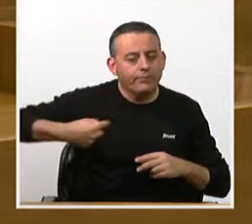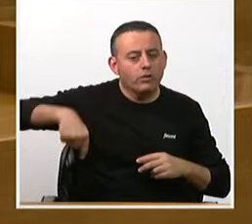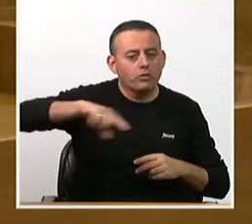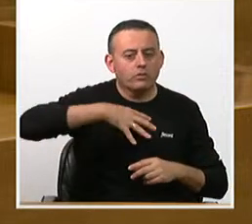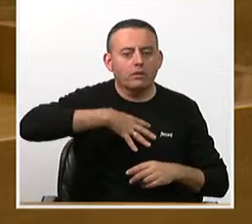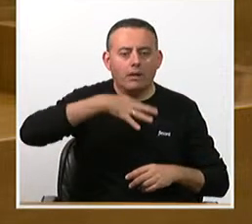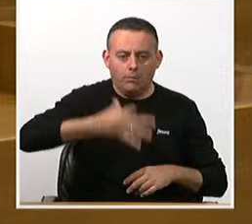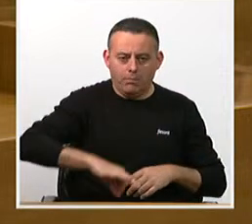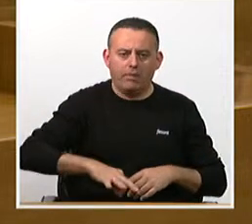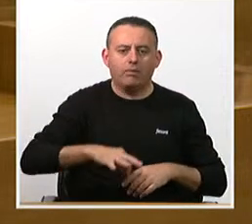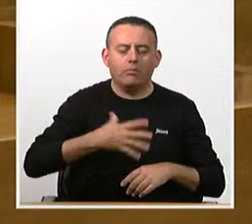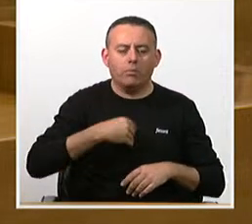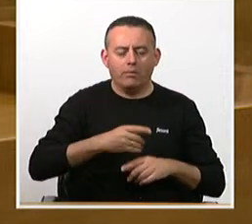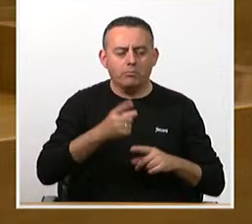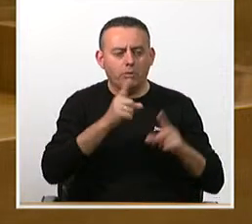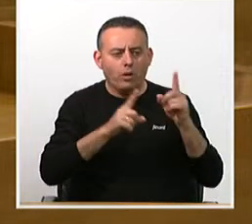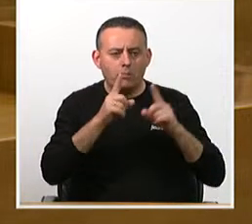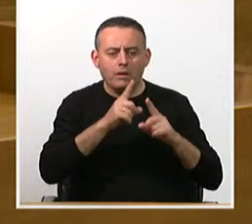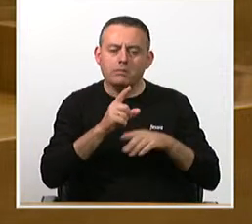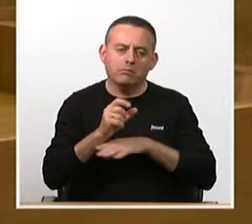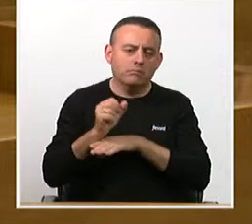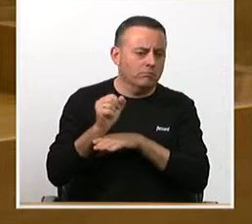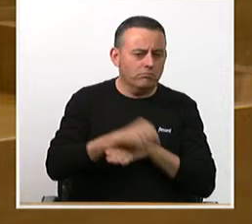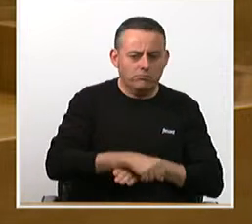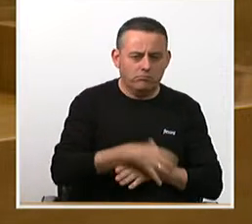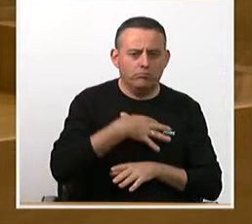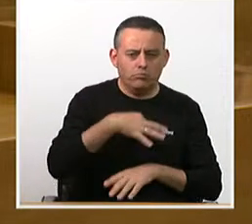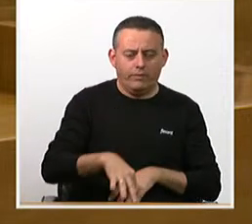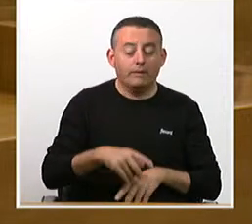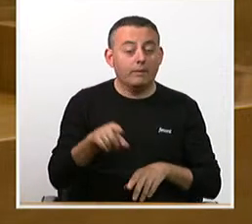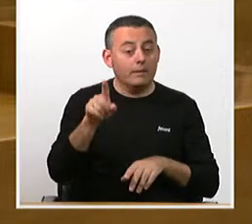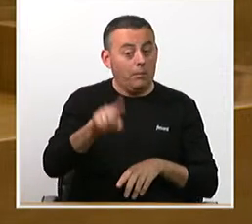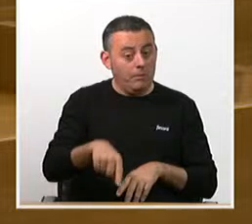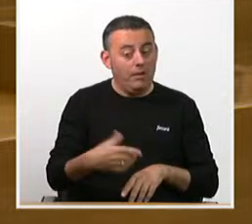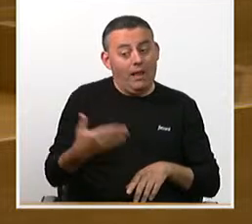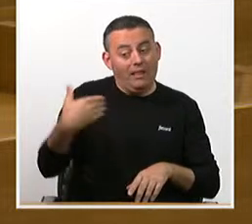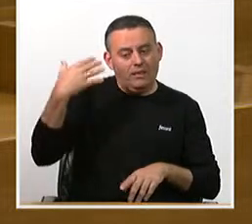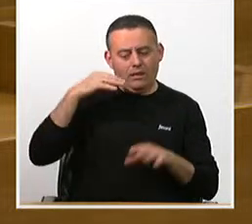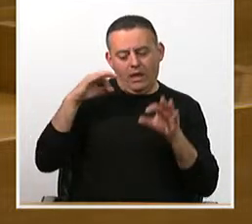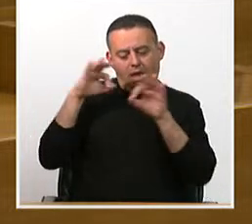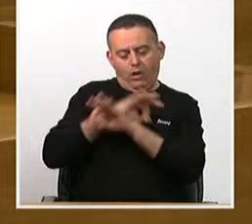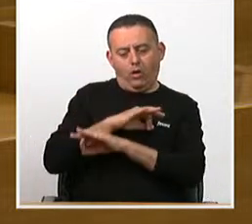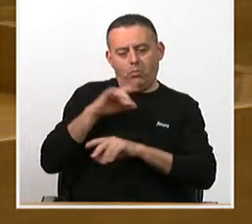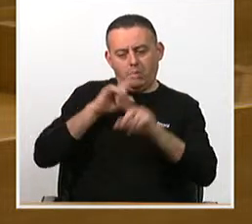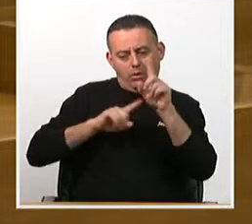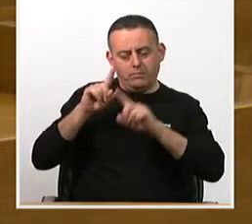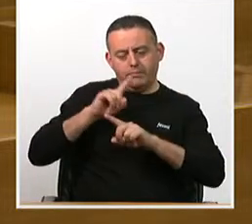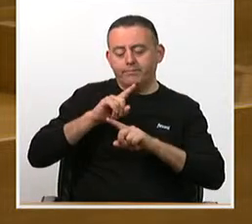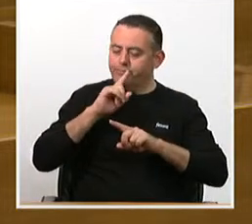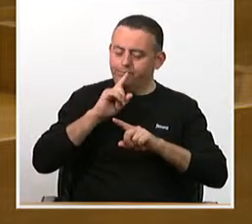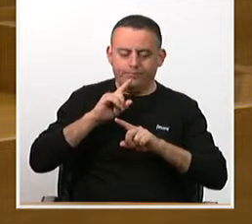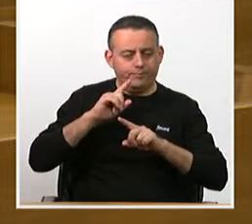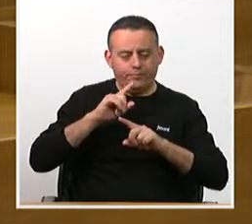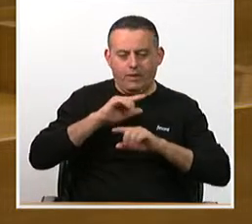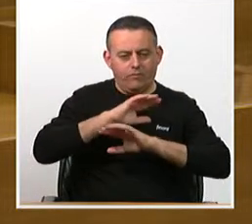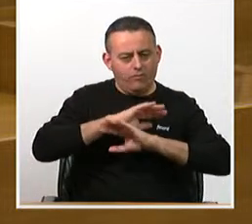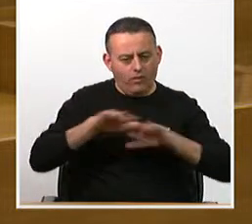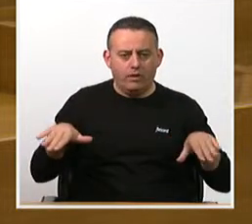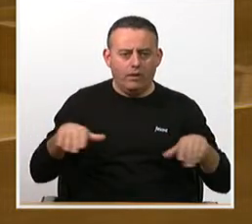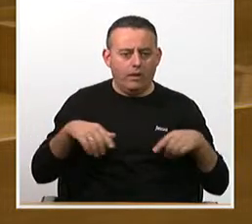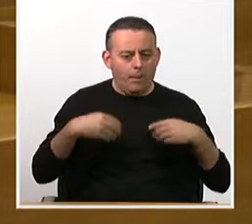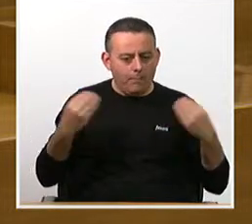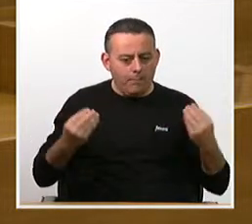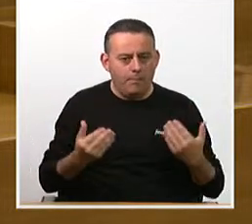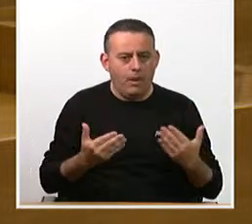socialistas creemos que es el momento de reflexionar para no repetir los errores del pasado de reflexionar por ejemplo sobre las consecuencias de un